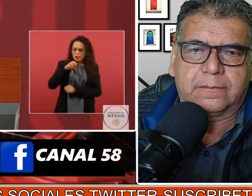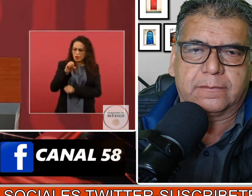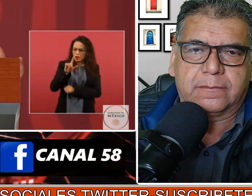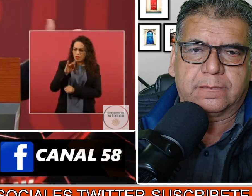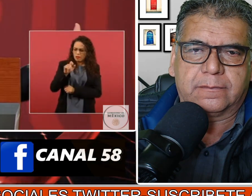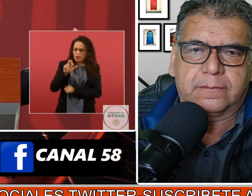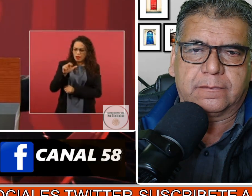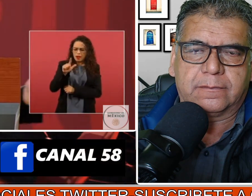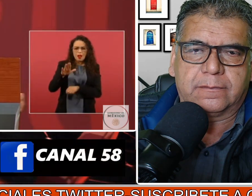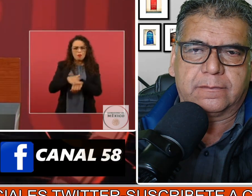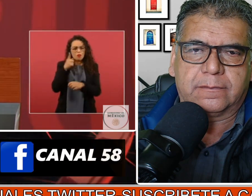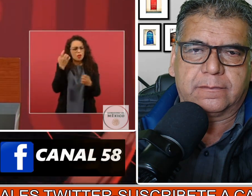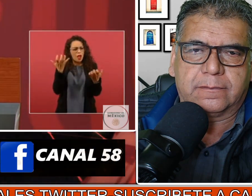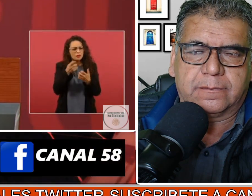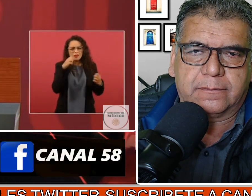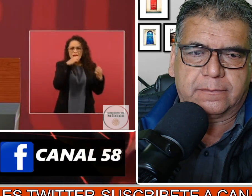¿Y por qué engañaron?